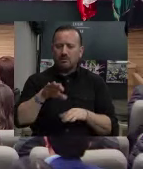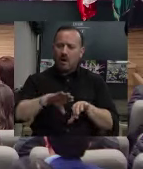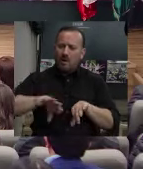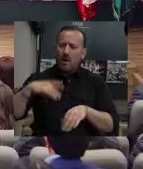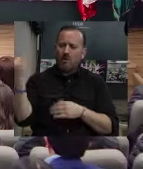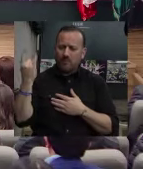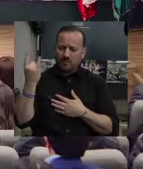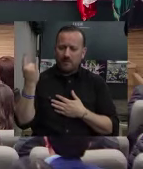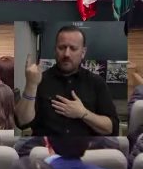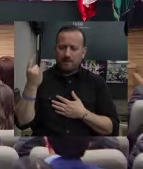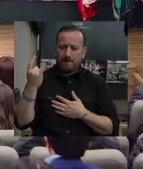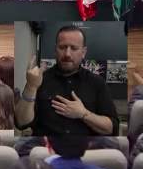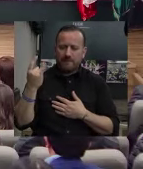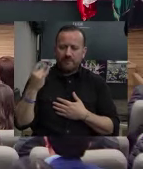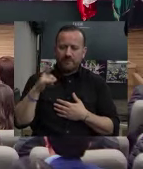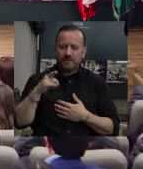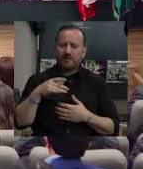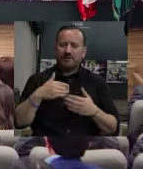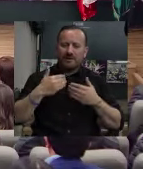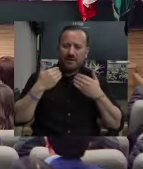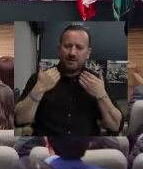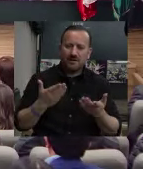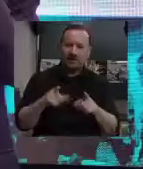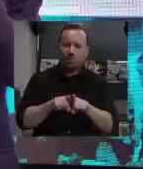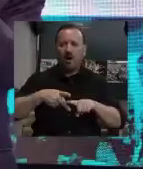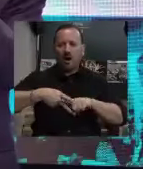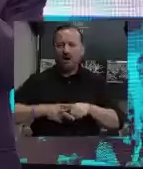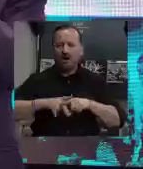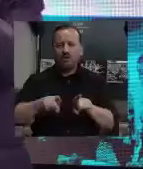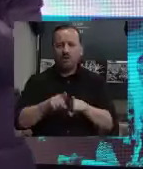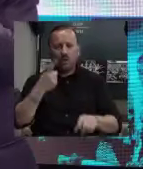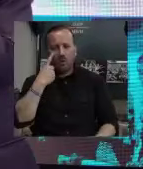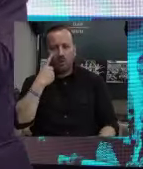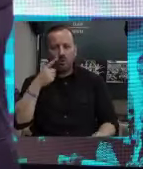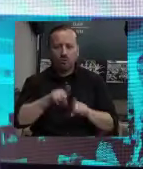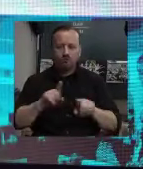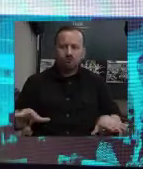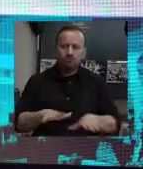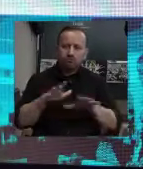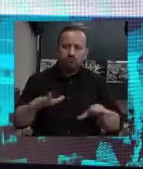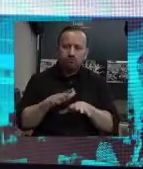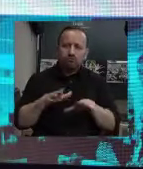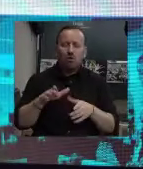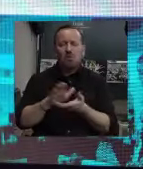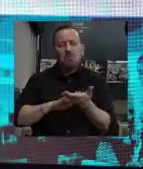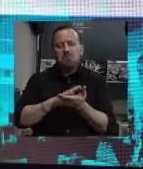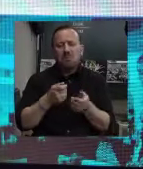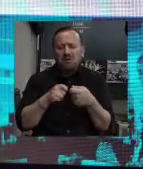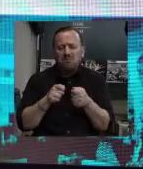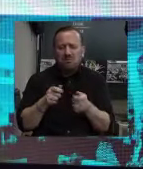la universidad es que te da las herramientas y el conocimiento para emprender aunque sea vendiendo un